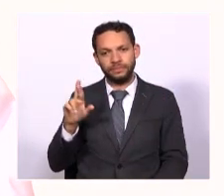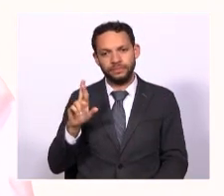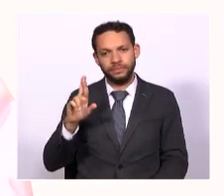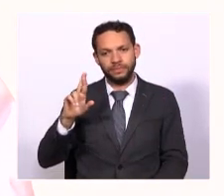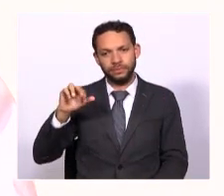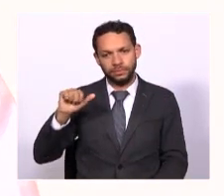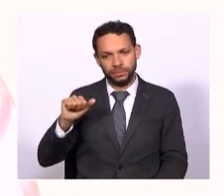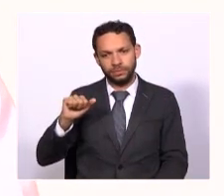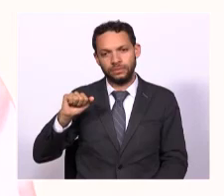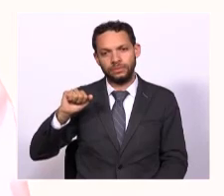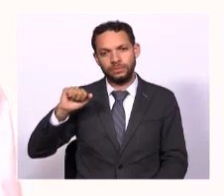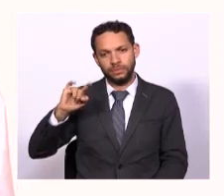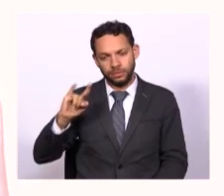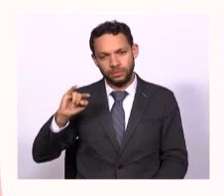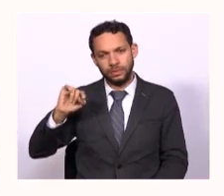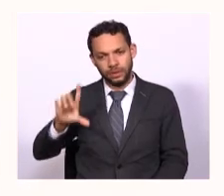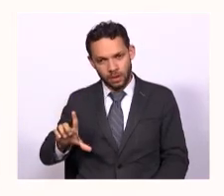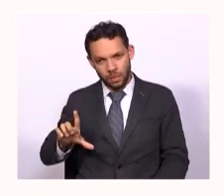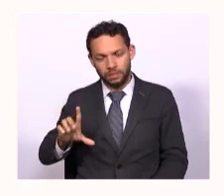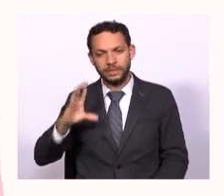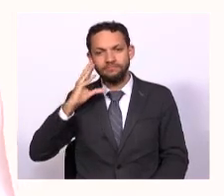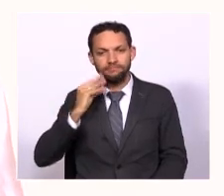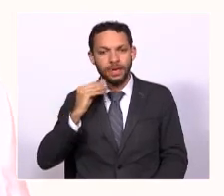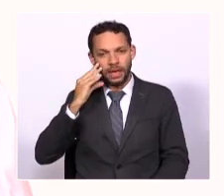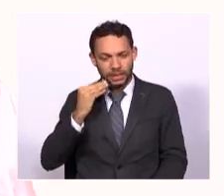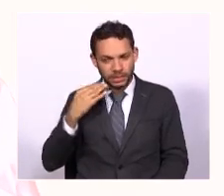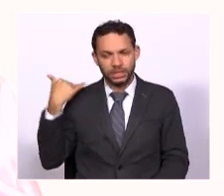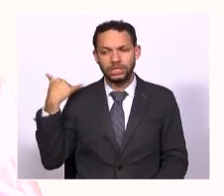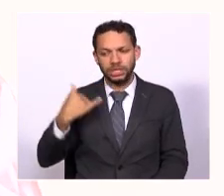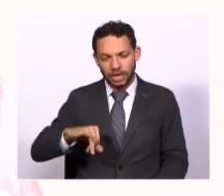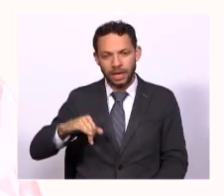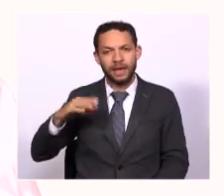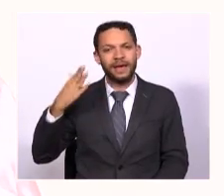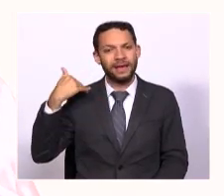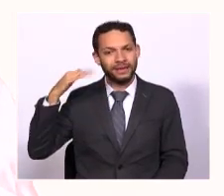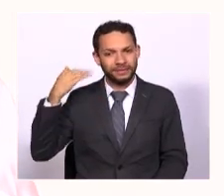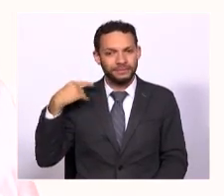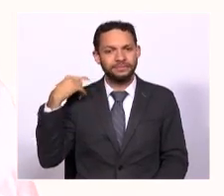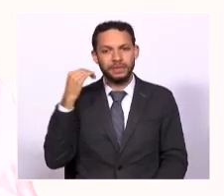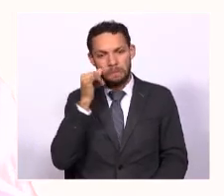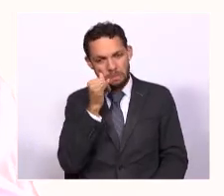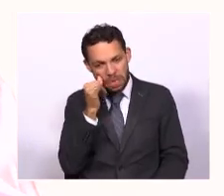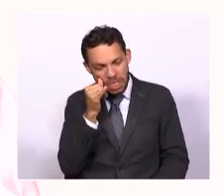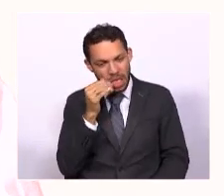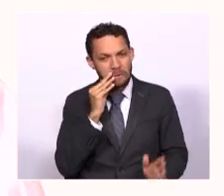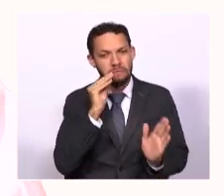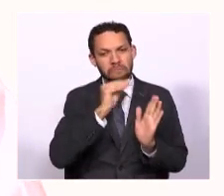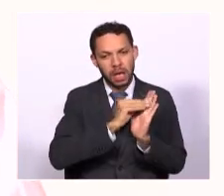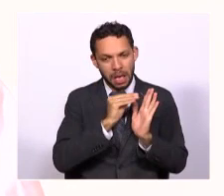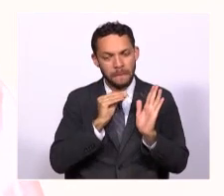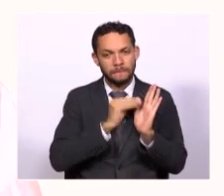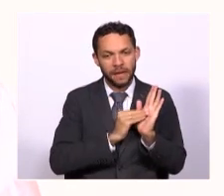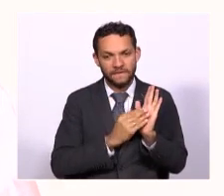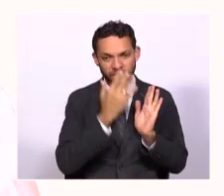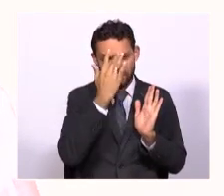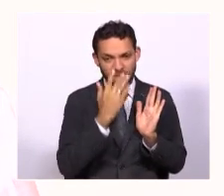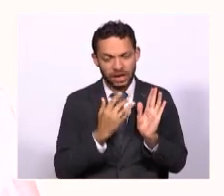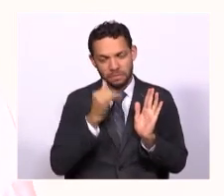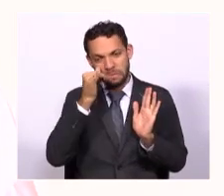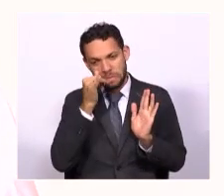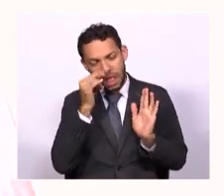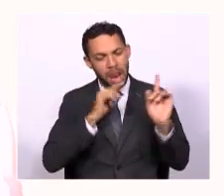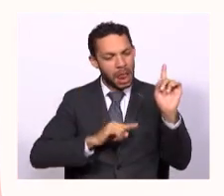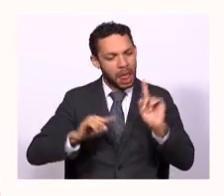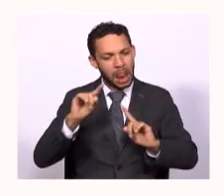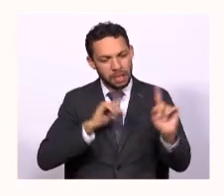sido muy juicioso porque desde hace mucho tiempo viene elaborando una serie de documentales informativos a través de la red y sería